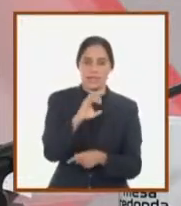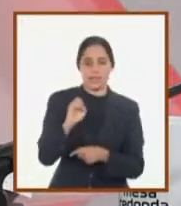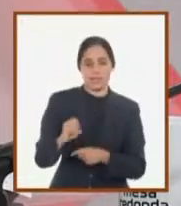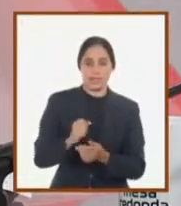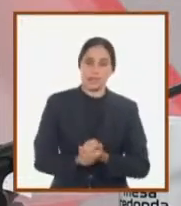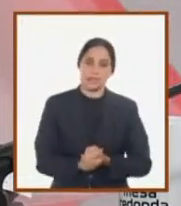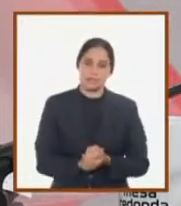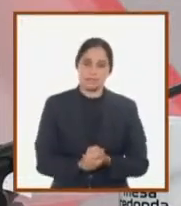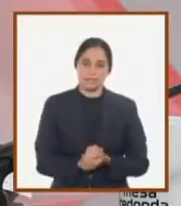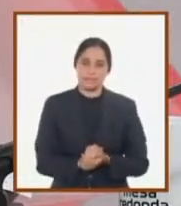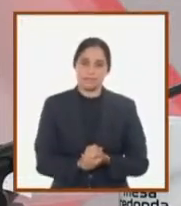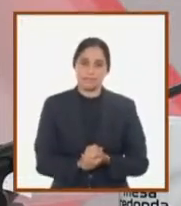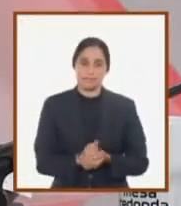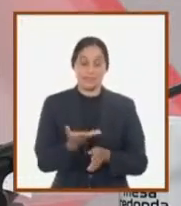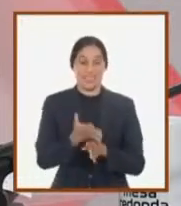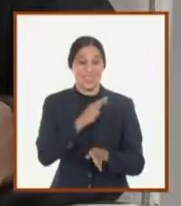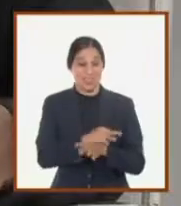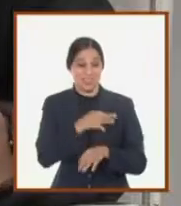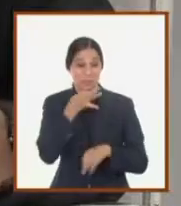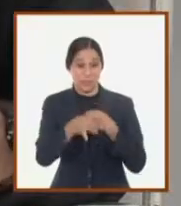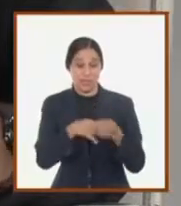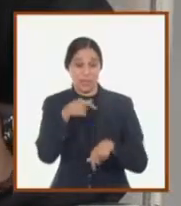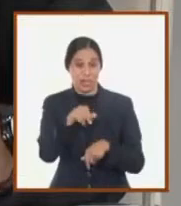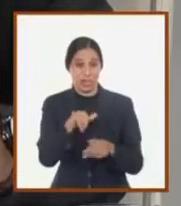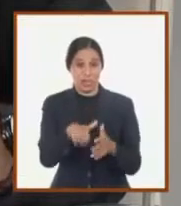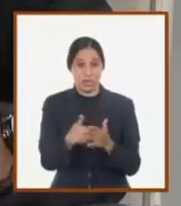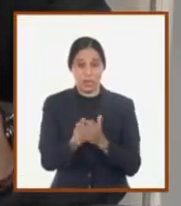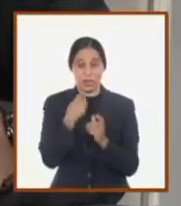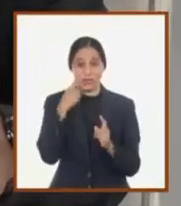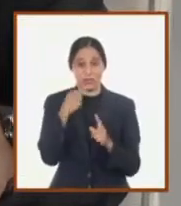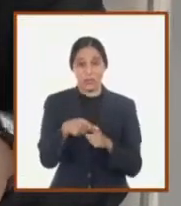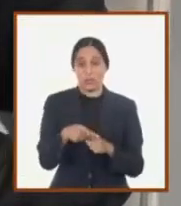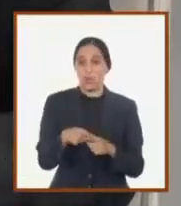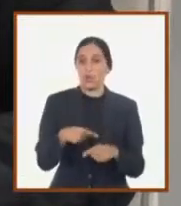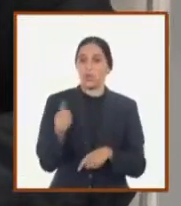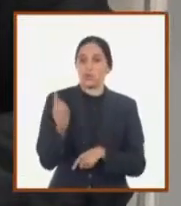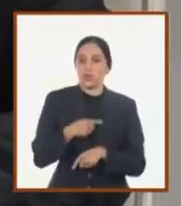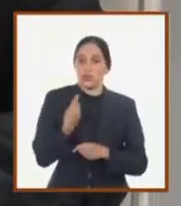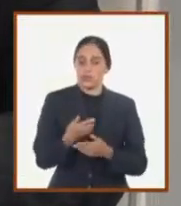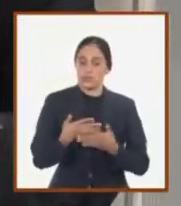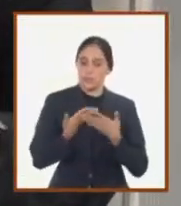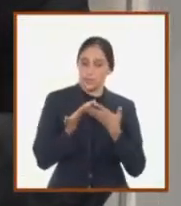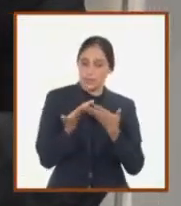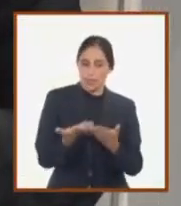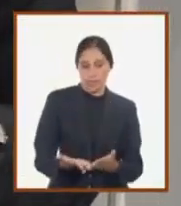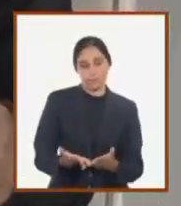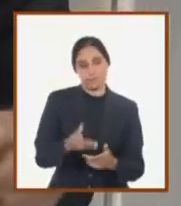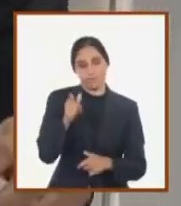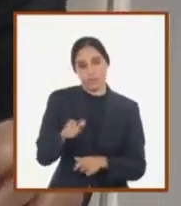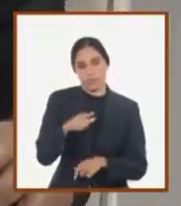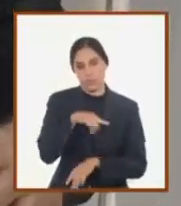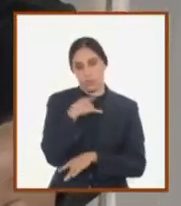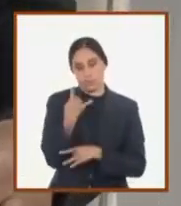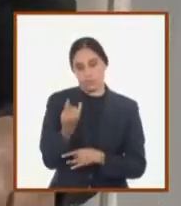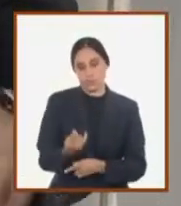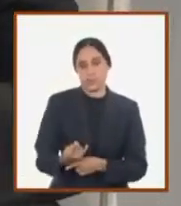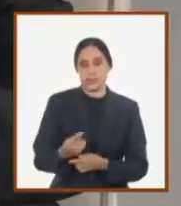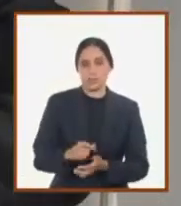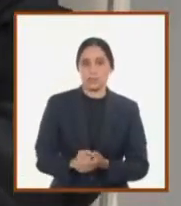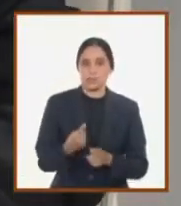te permit hablar de los retos nuestro homenaje a los compañeros que ya no están a